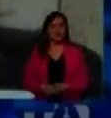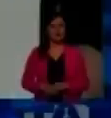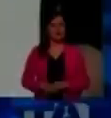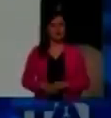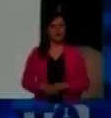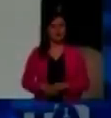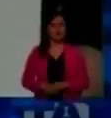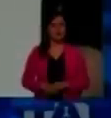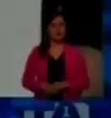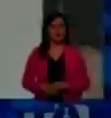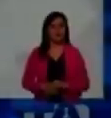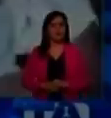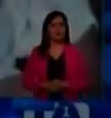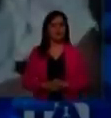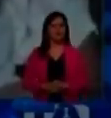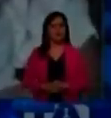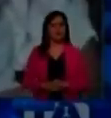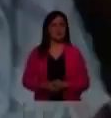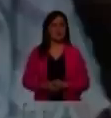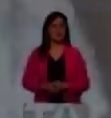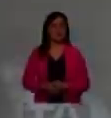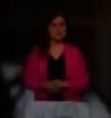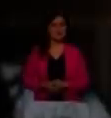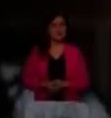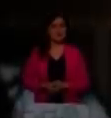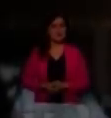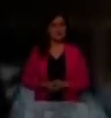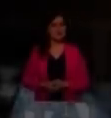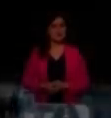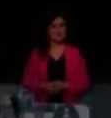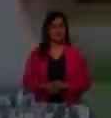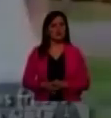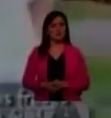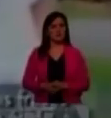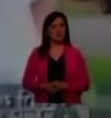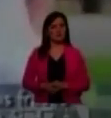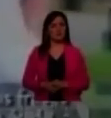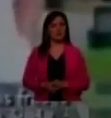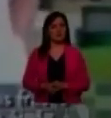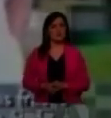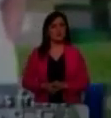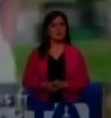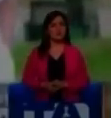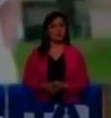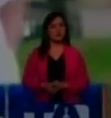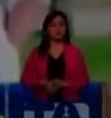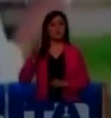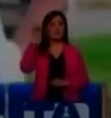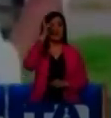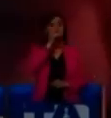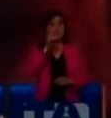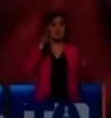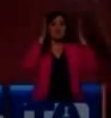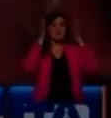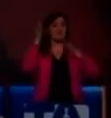Otros casos de ataque con ácido. Bueno, es muy difícil para mí escuchar que